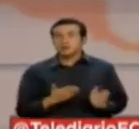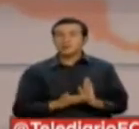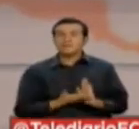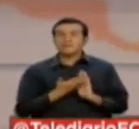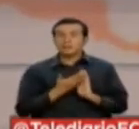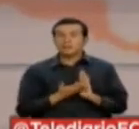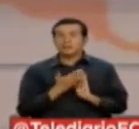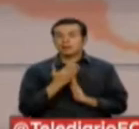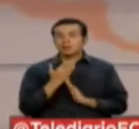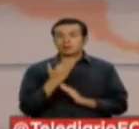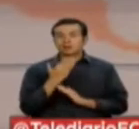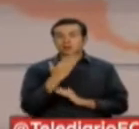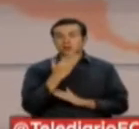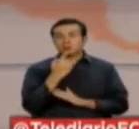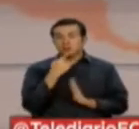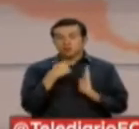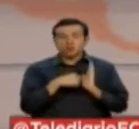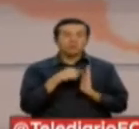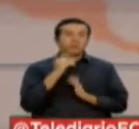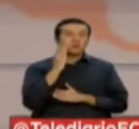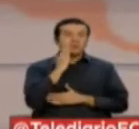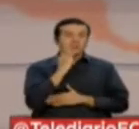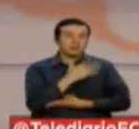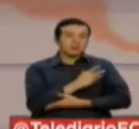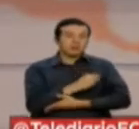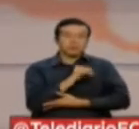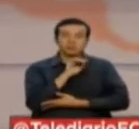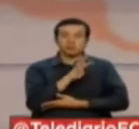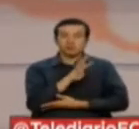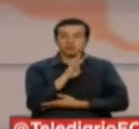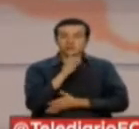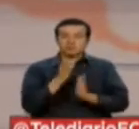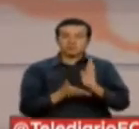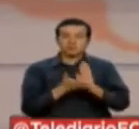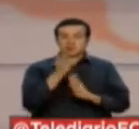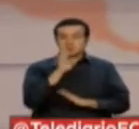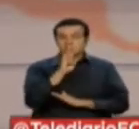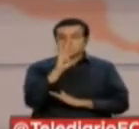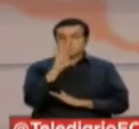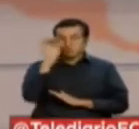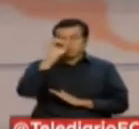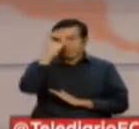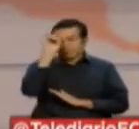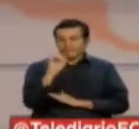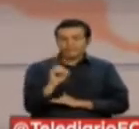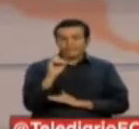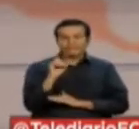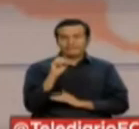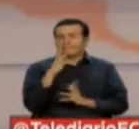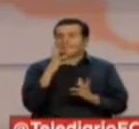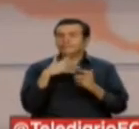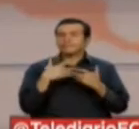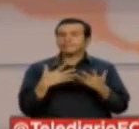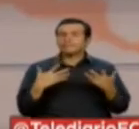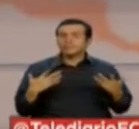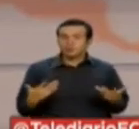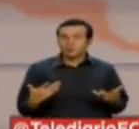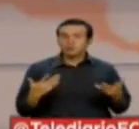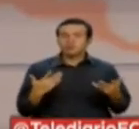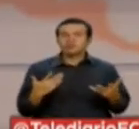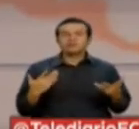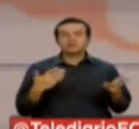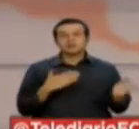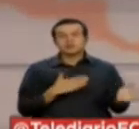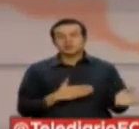aumentar la lactancia materna. En este momento está del 46 al 64%. Entonces, de lo que se trata es justamente de